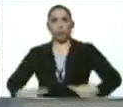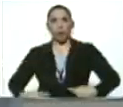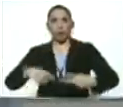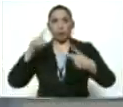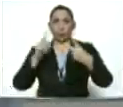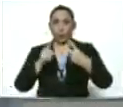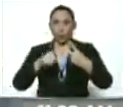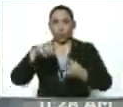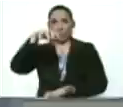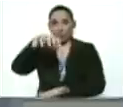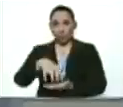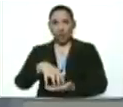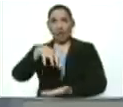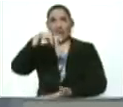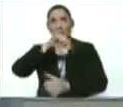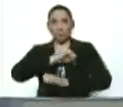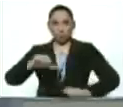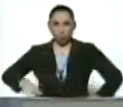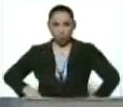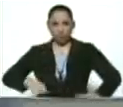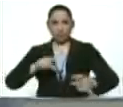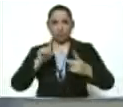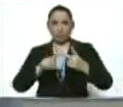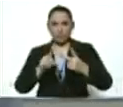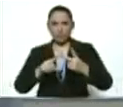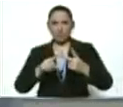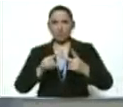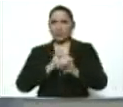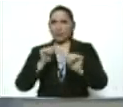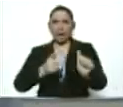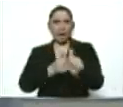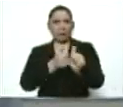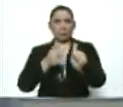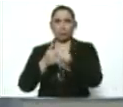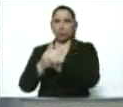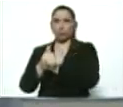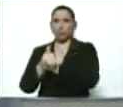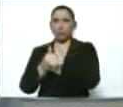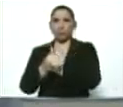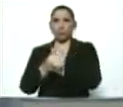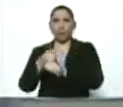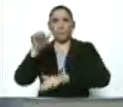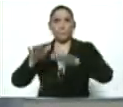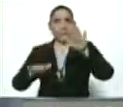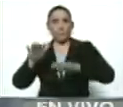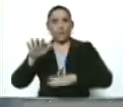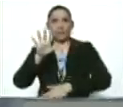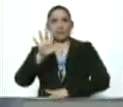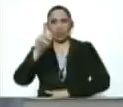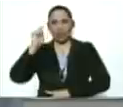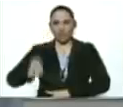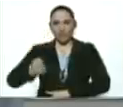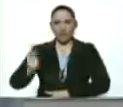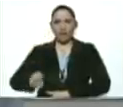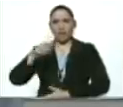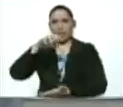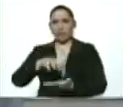Estado portuguesa, quienes fueron a la vez auxiliados, apoyados por aproximadamente 5 fiscales del